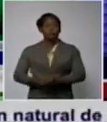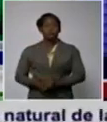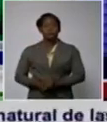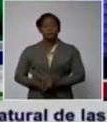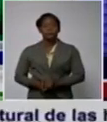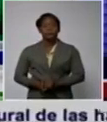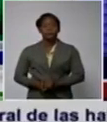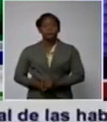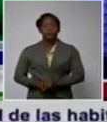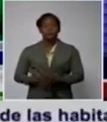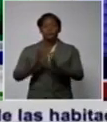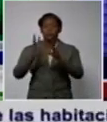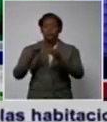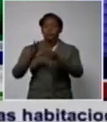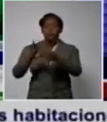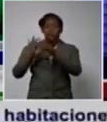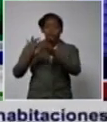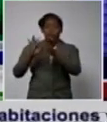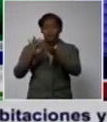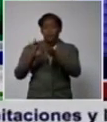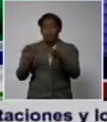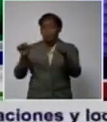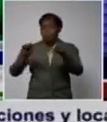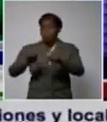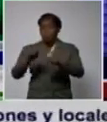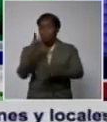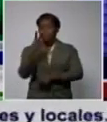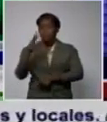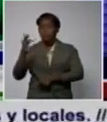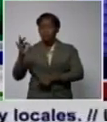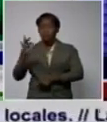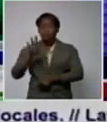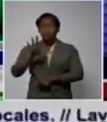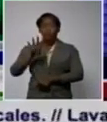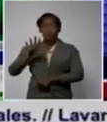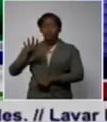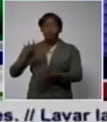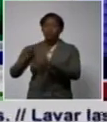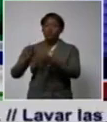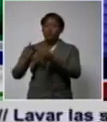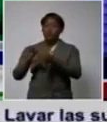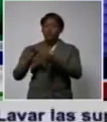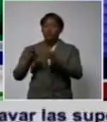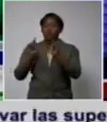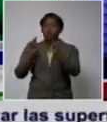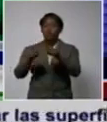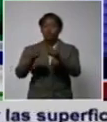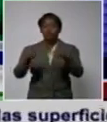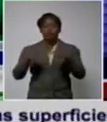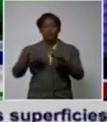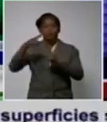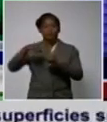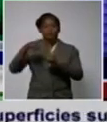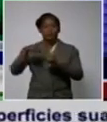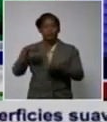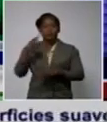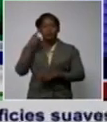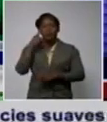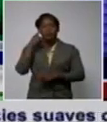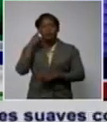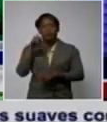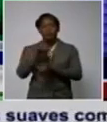de críticos de 30 y 45 graves, que es realmente el estado de